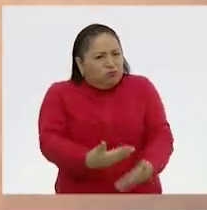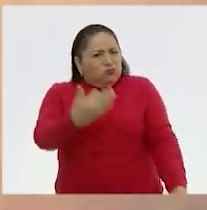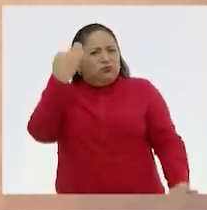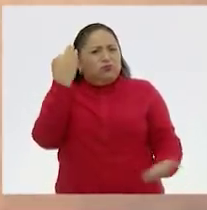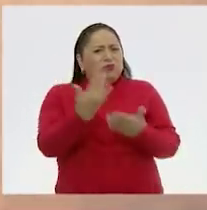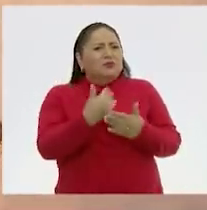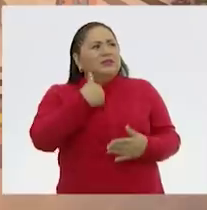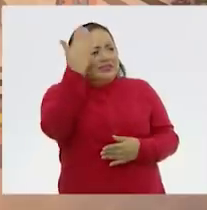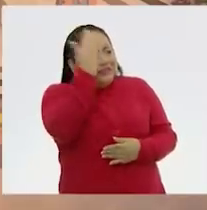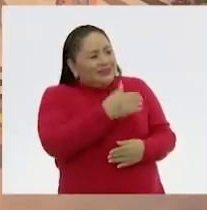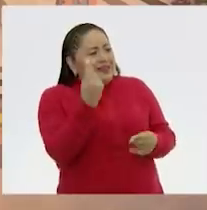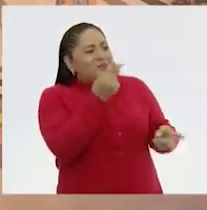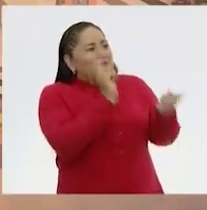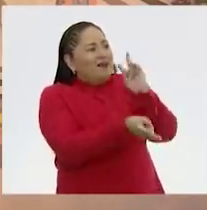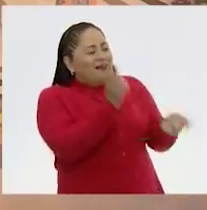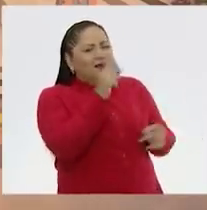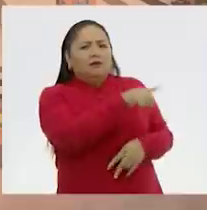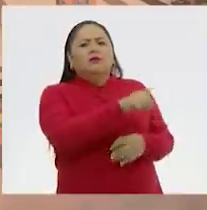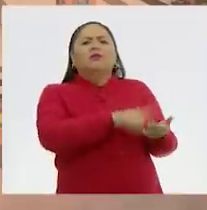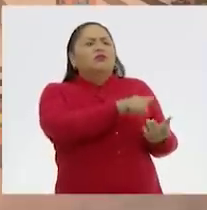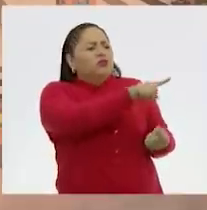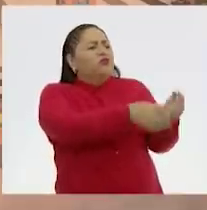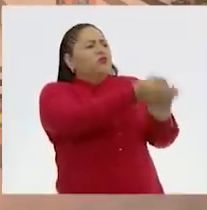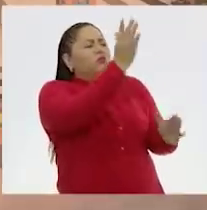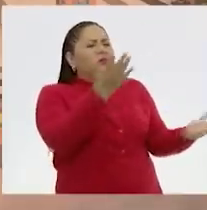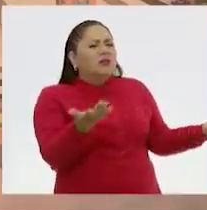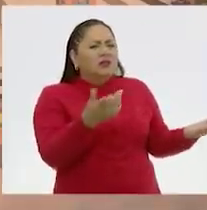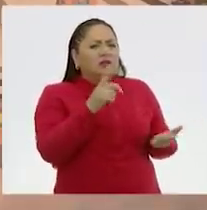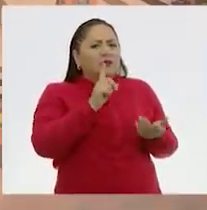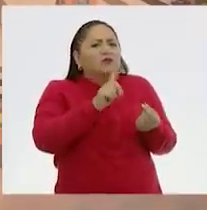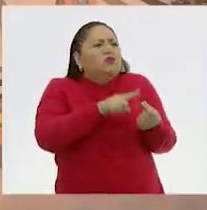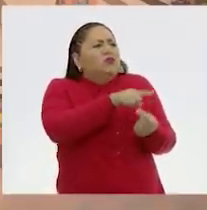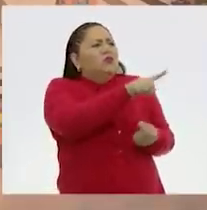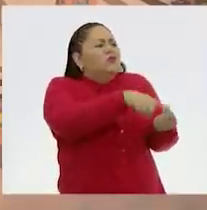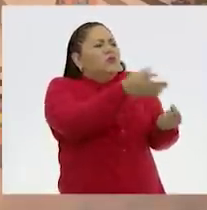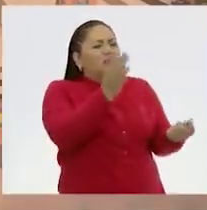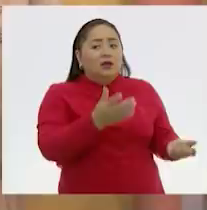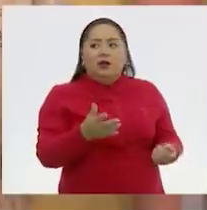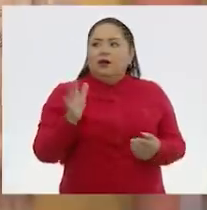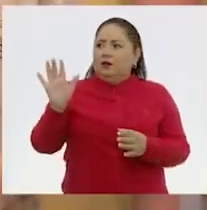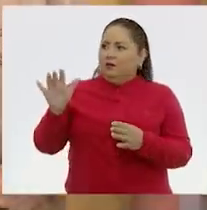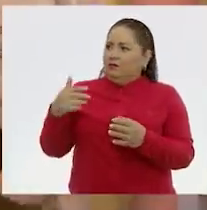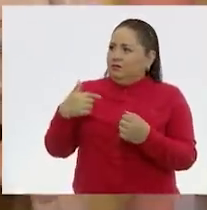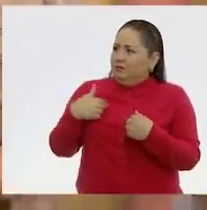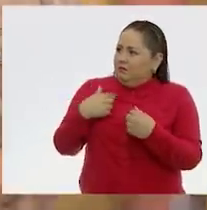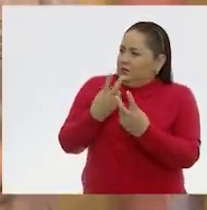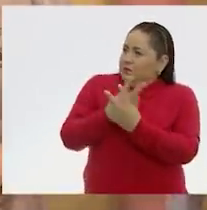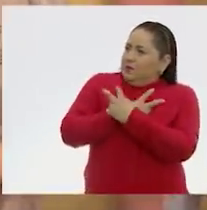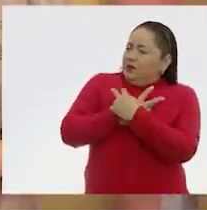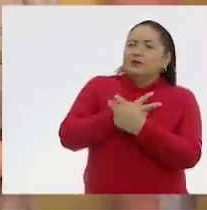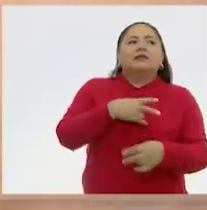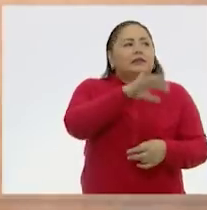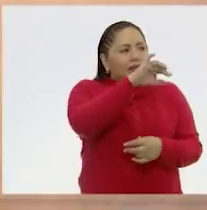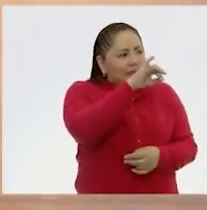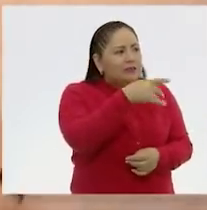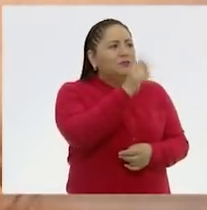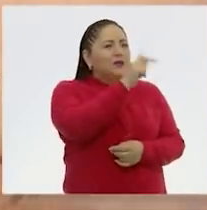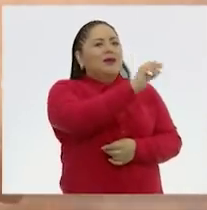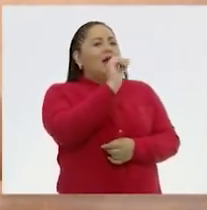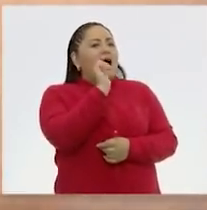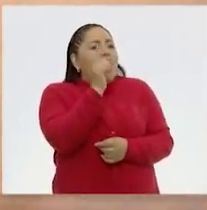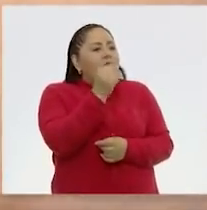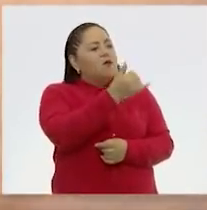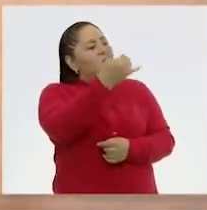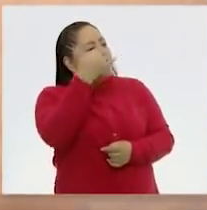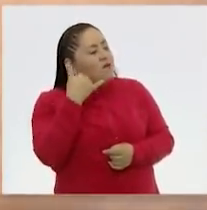quería estar yo platicando contigo? ¿Y tú en dónde andabas? ¿En dónde andabas? Pues estaba de vacaciones. Pues sí, pero ni siquiera para hablar.